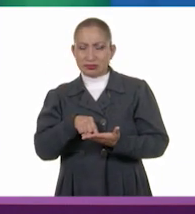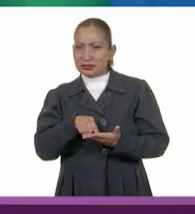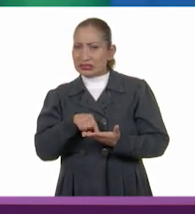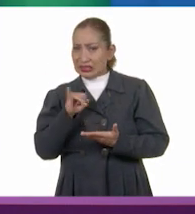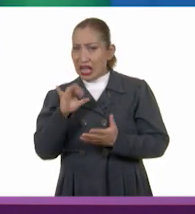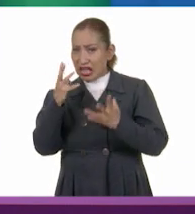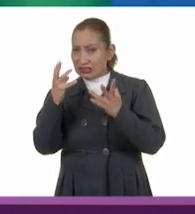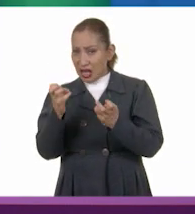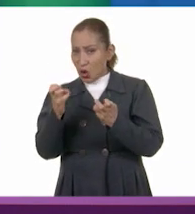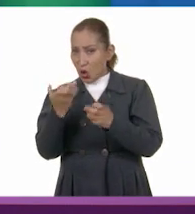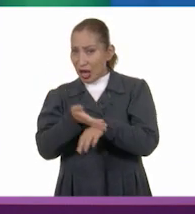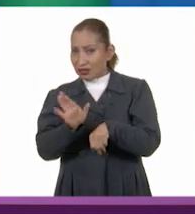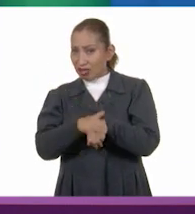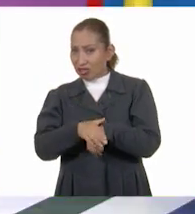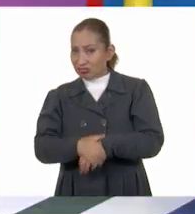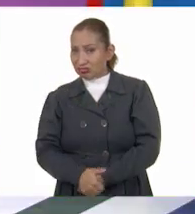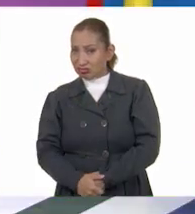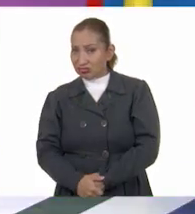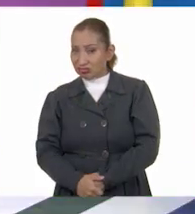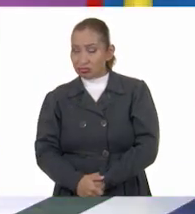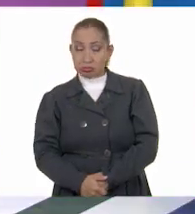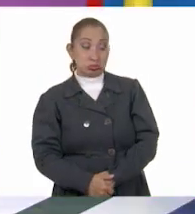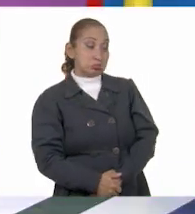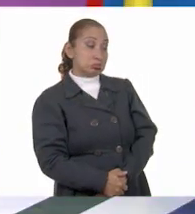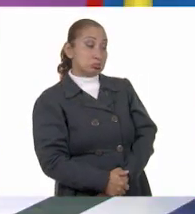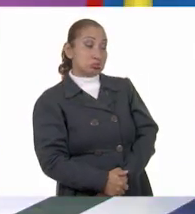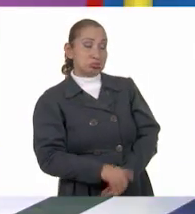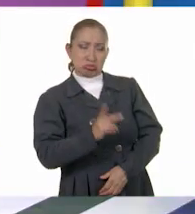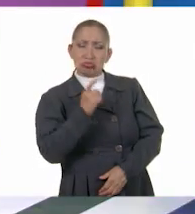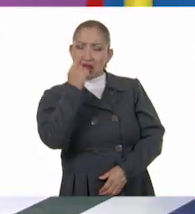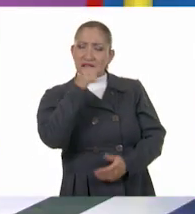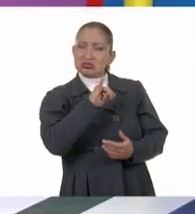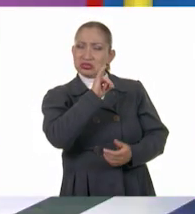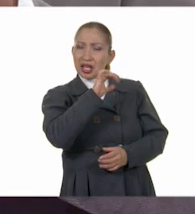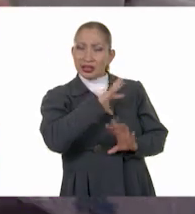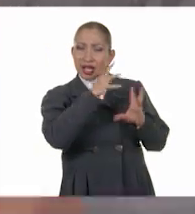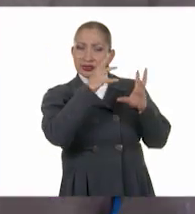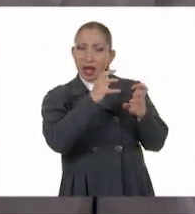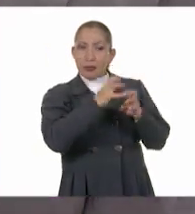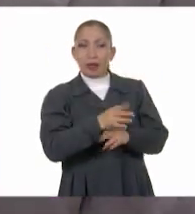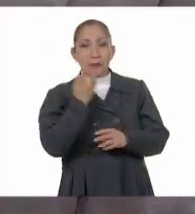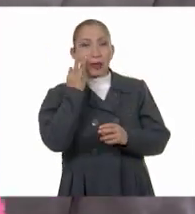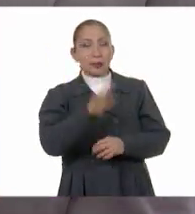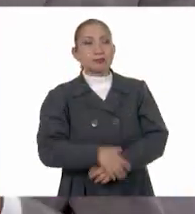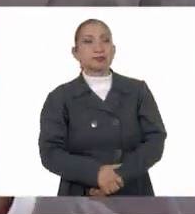haya secado nuestro calcetín? Pues yo creo que sí. A ver,